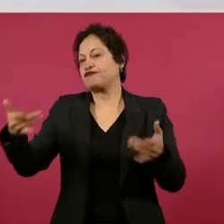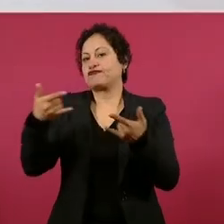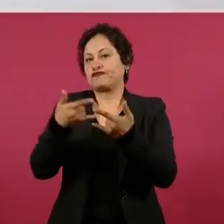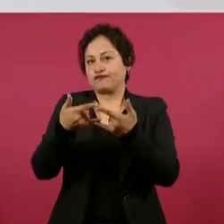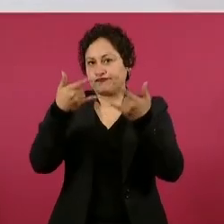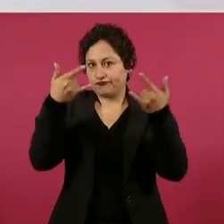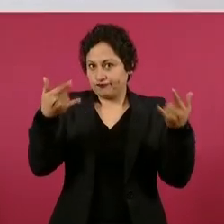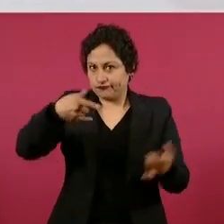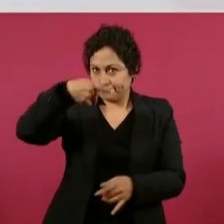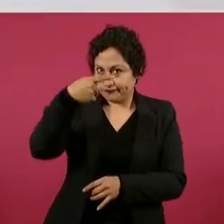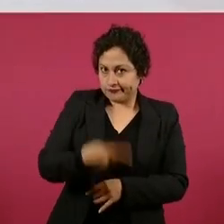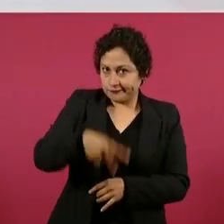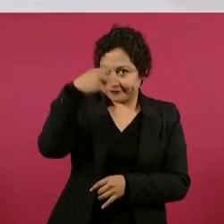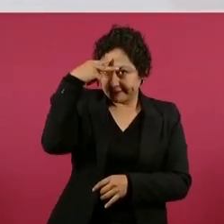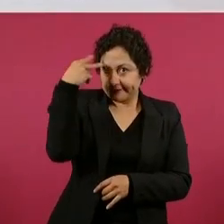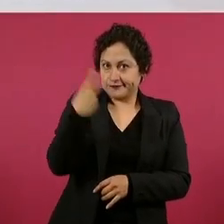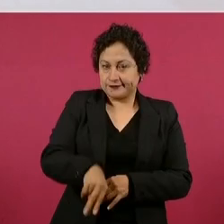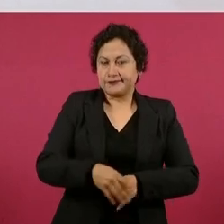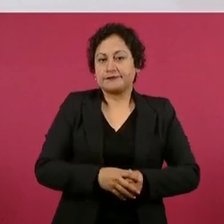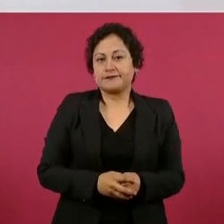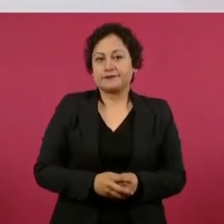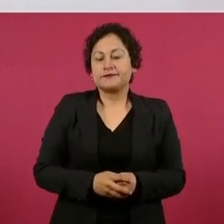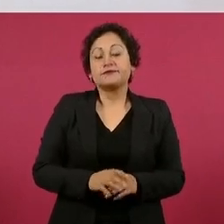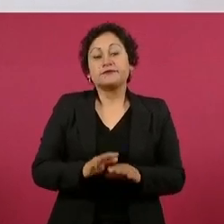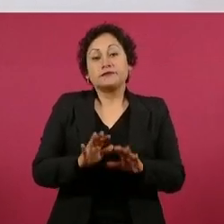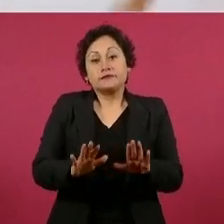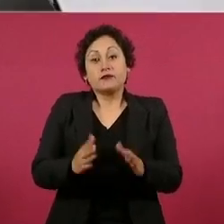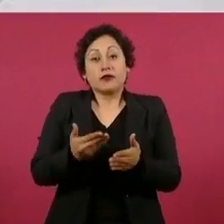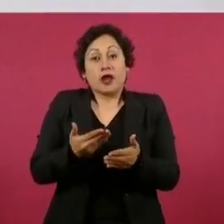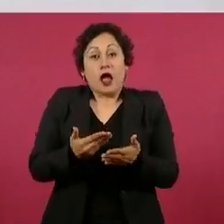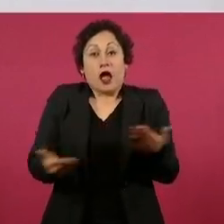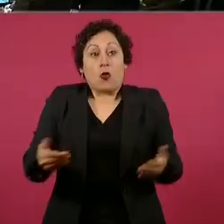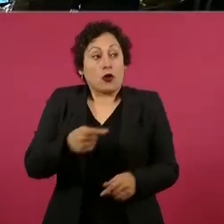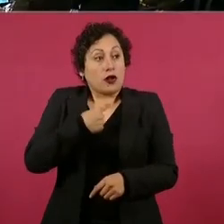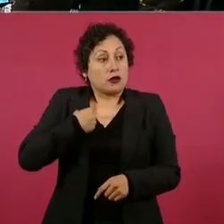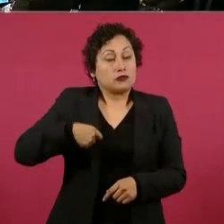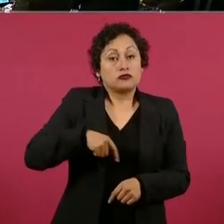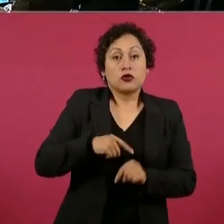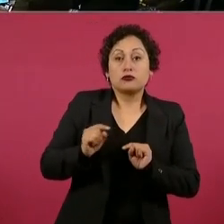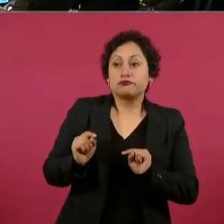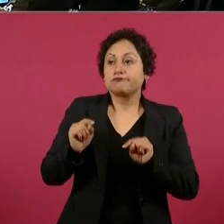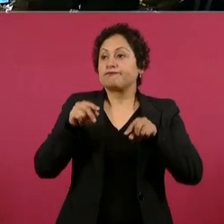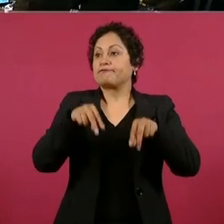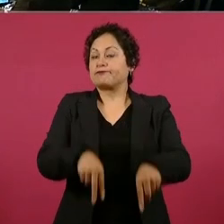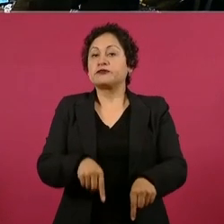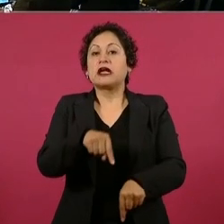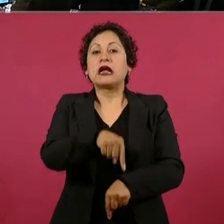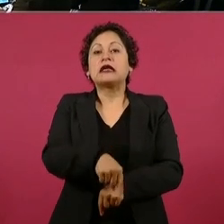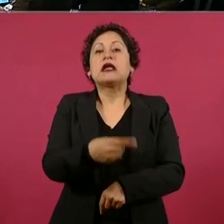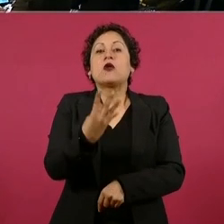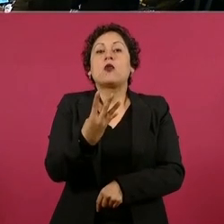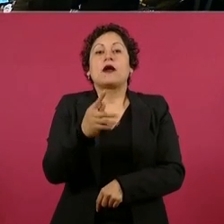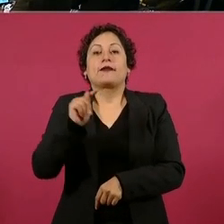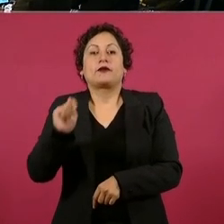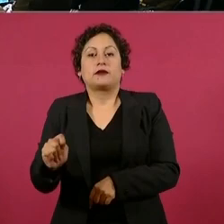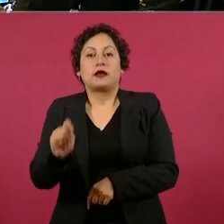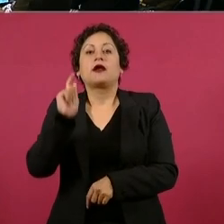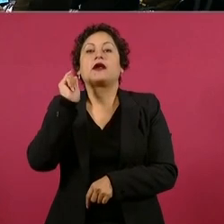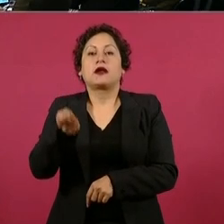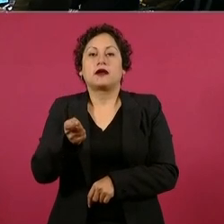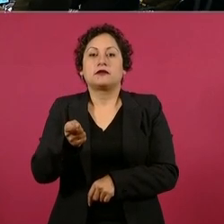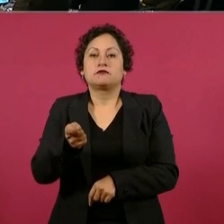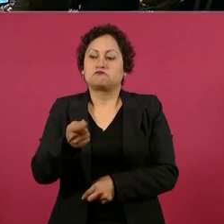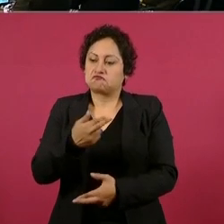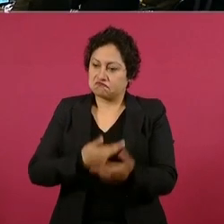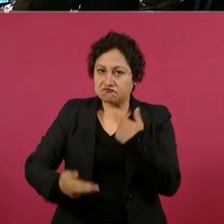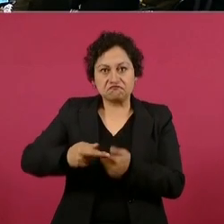ahora, con la cuarta transformación, regresan los ferrocarriles de pasajeros.